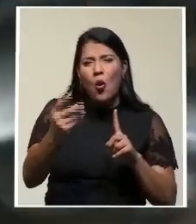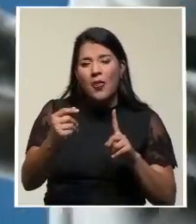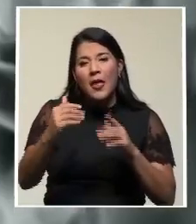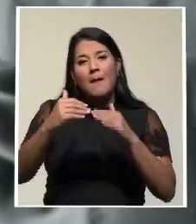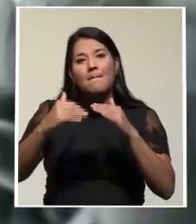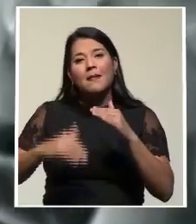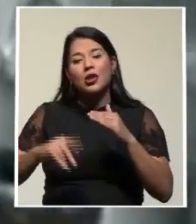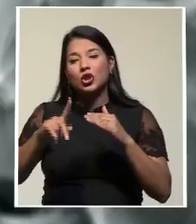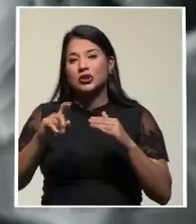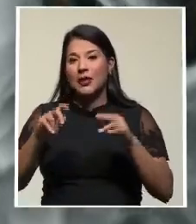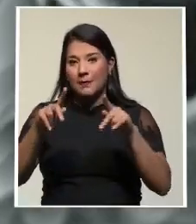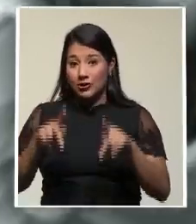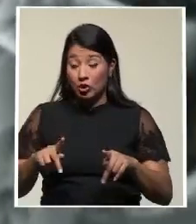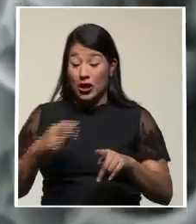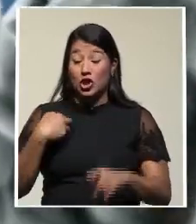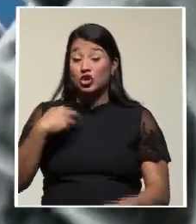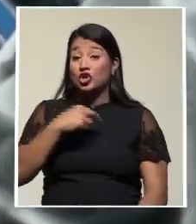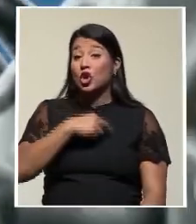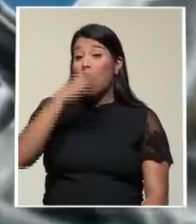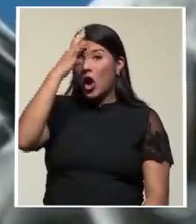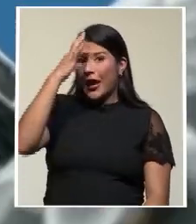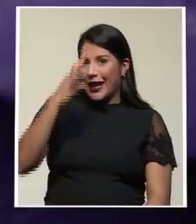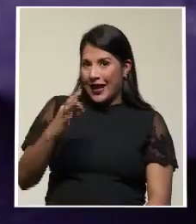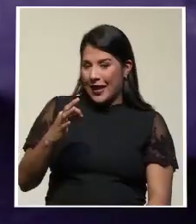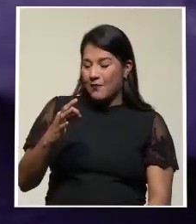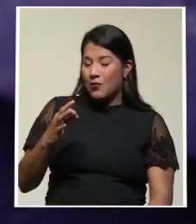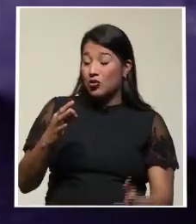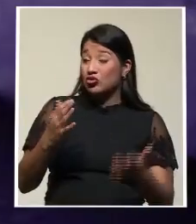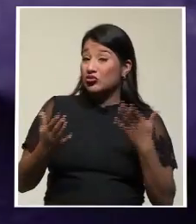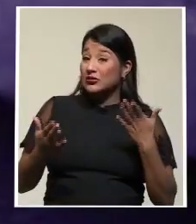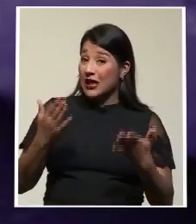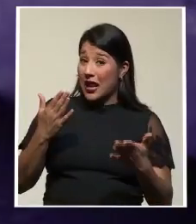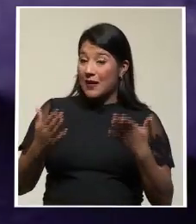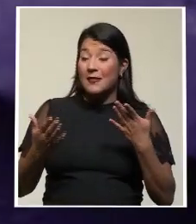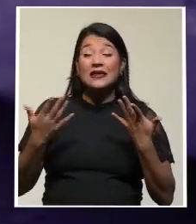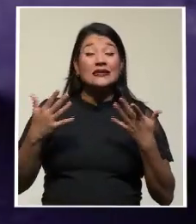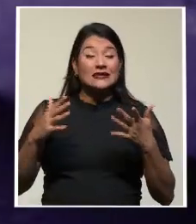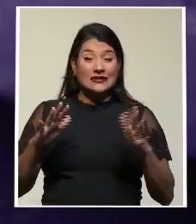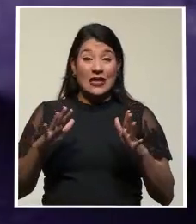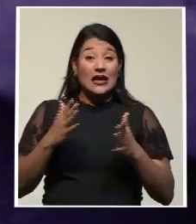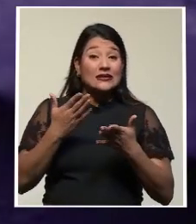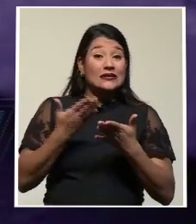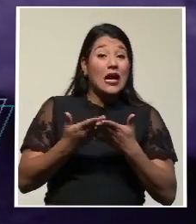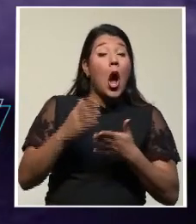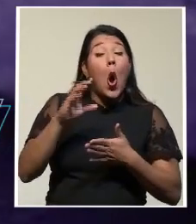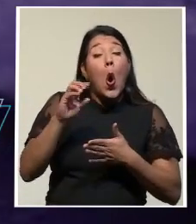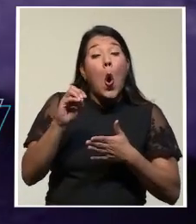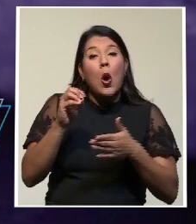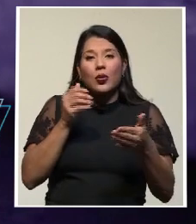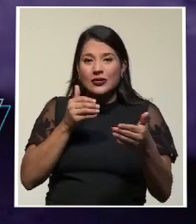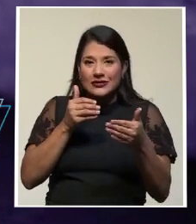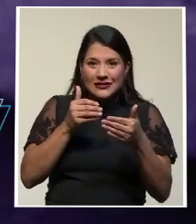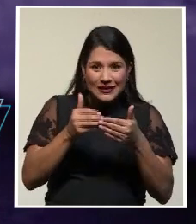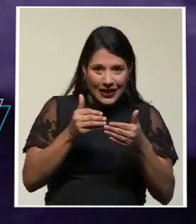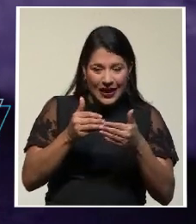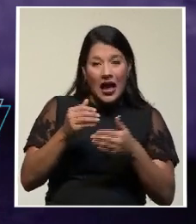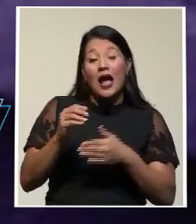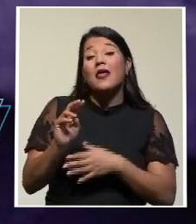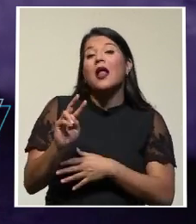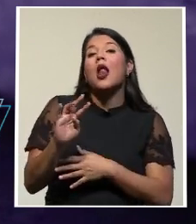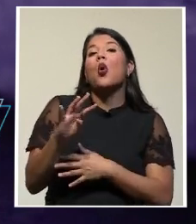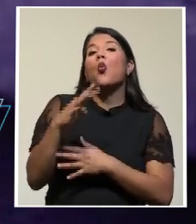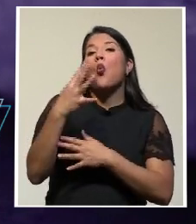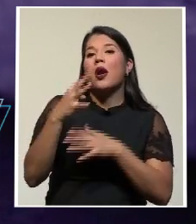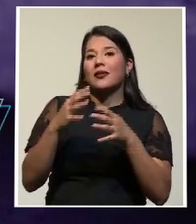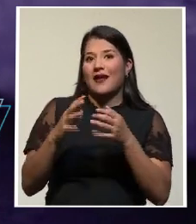Nosotros creemos que posiblemente ya llegamos o estamos ya muy cerca del pico de la cuarta ola y de que más